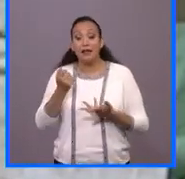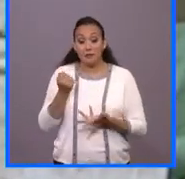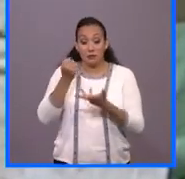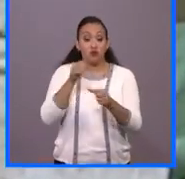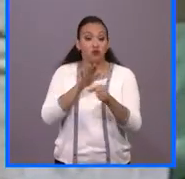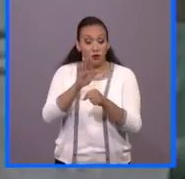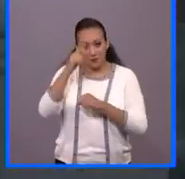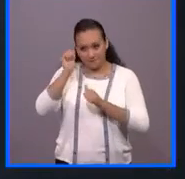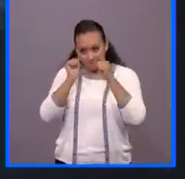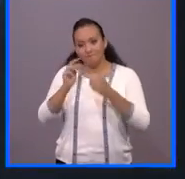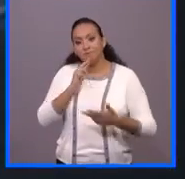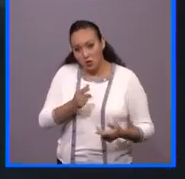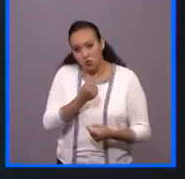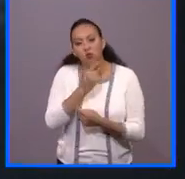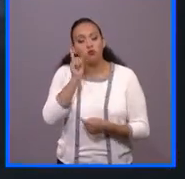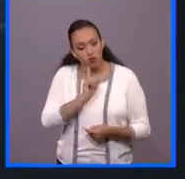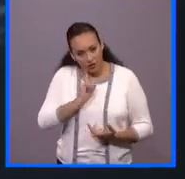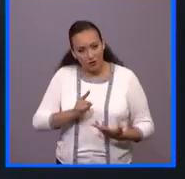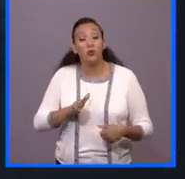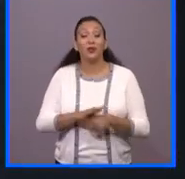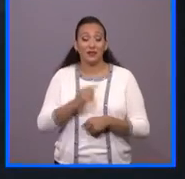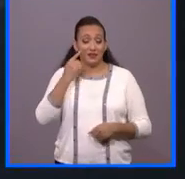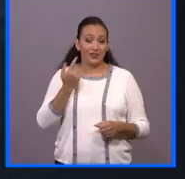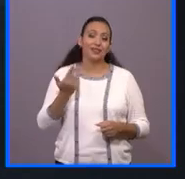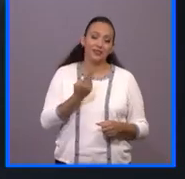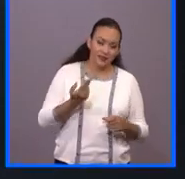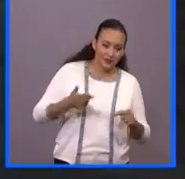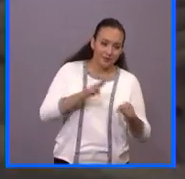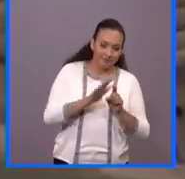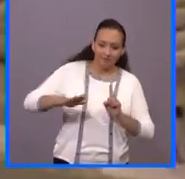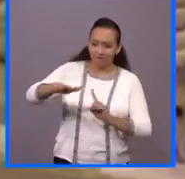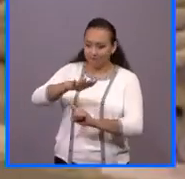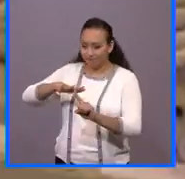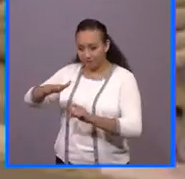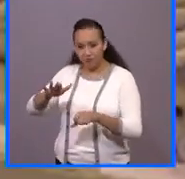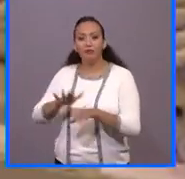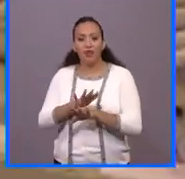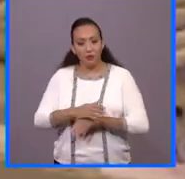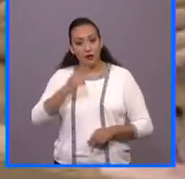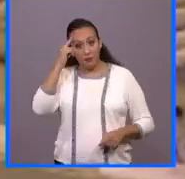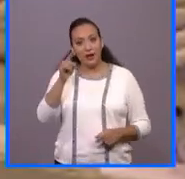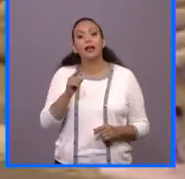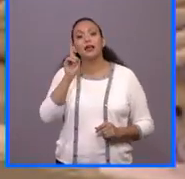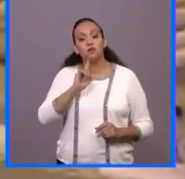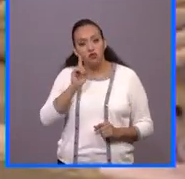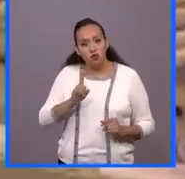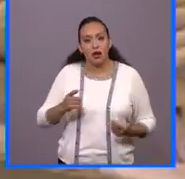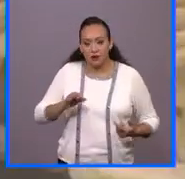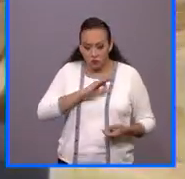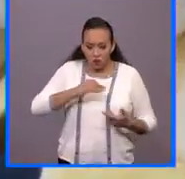para la atención digna, pues existen una serie de condiciones estructurales que impiden que todos los partos sean